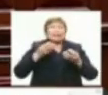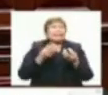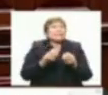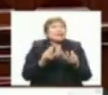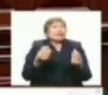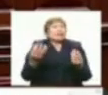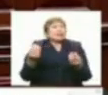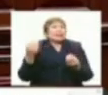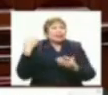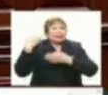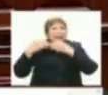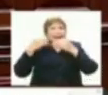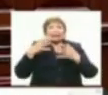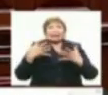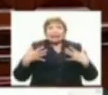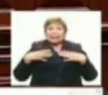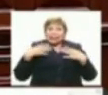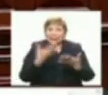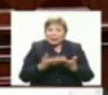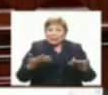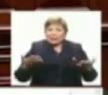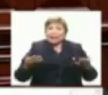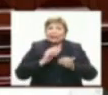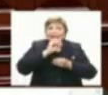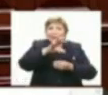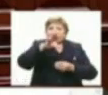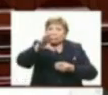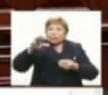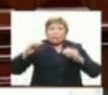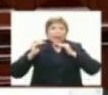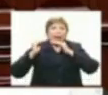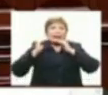mayor generación de riqueza y bienestar se distribuya